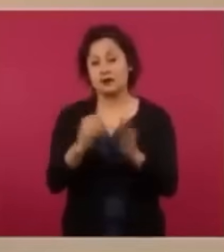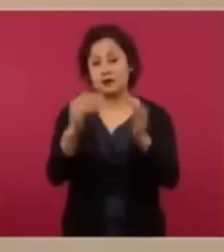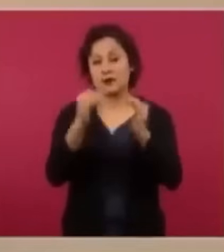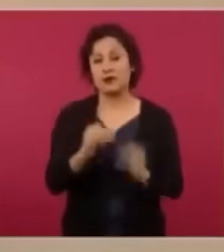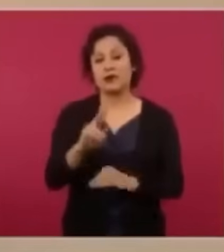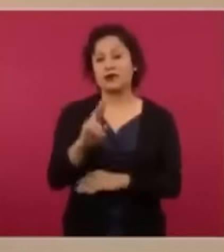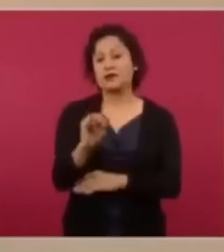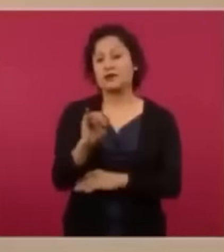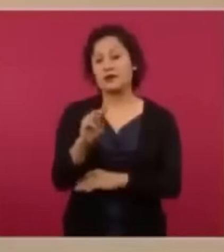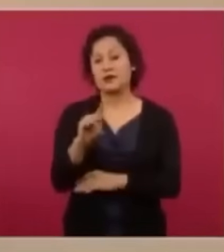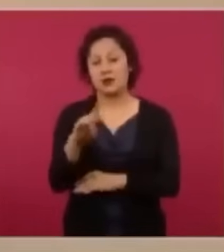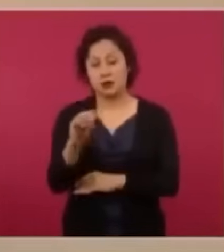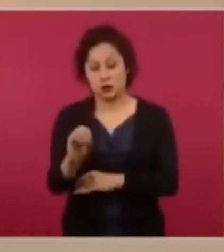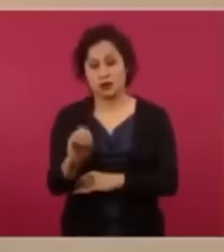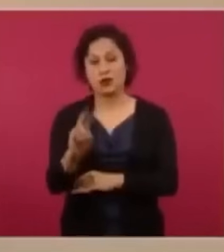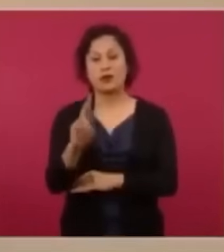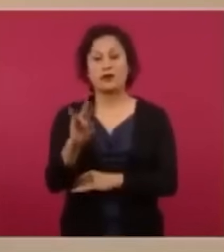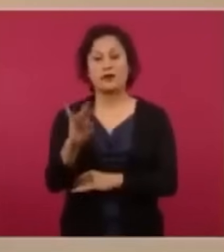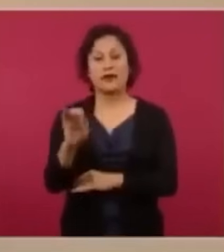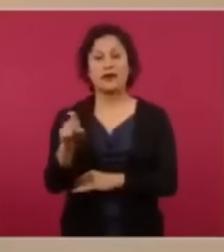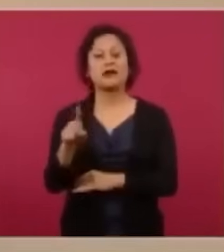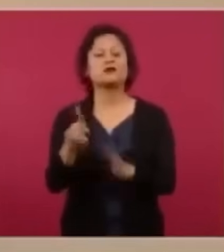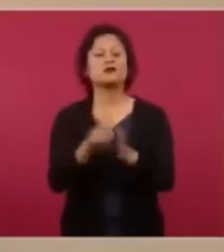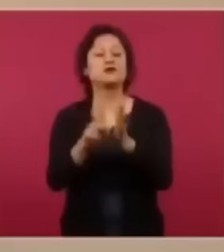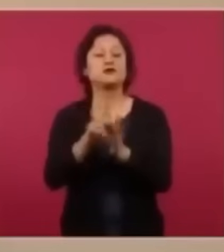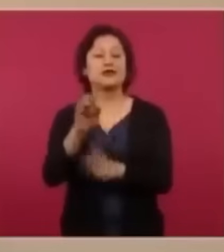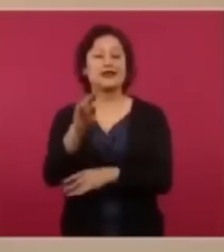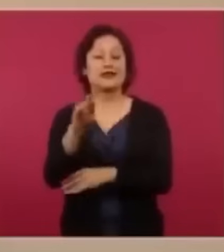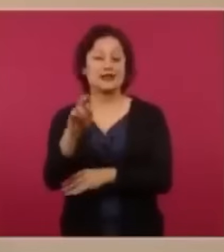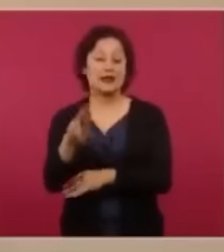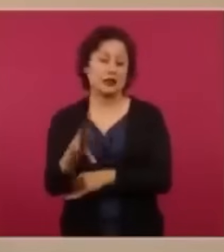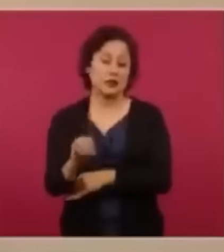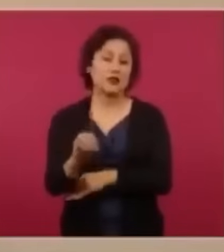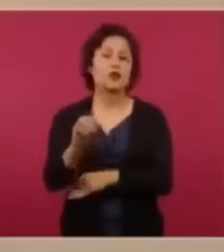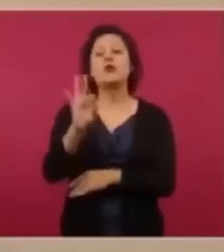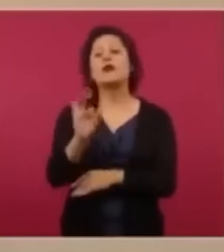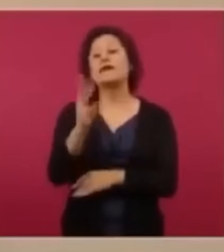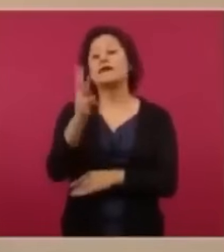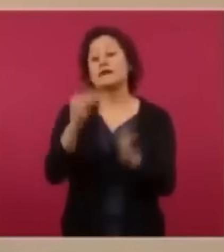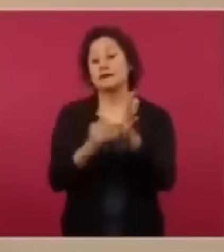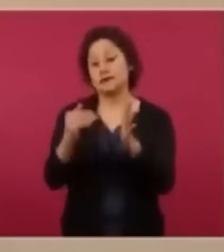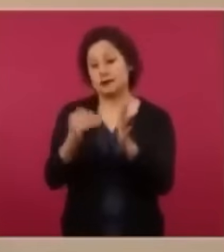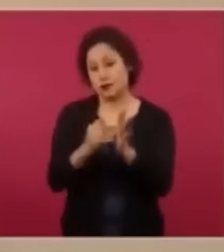Riva Palacio, del Financiero, 43 millones.